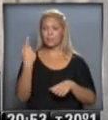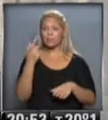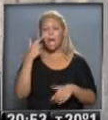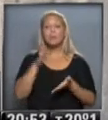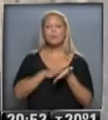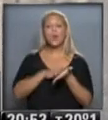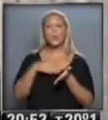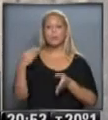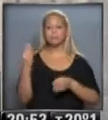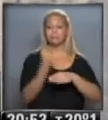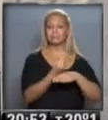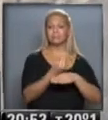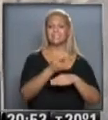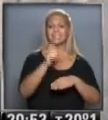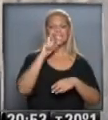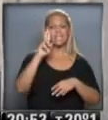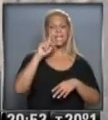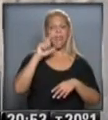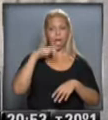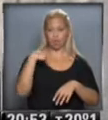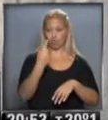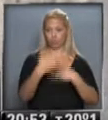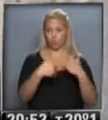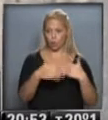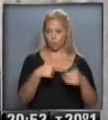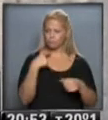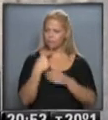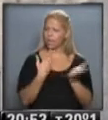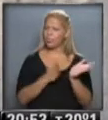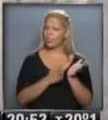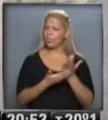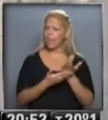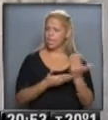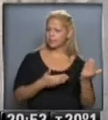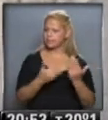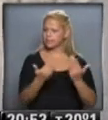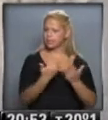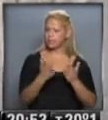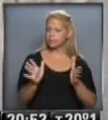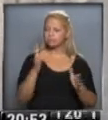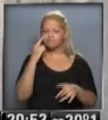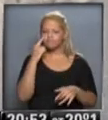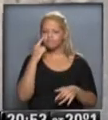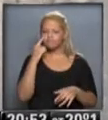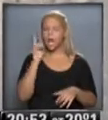con Siriliano ahí a la derecha y realmente fue lo que más me convenció, por eso decidimos que los que